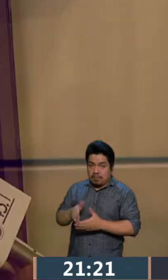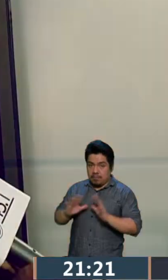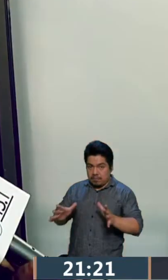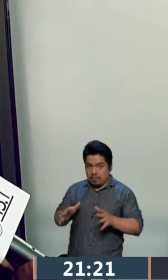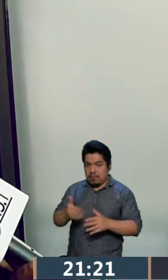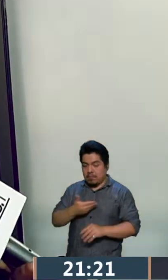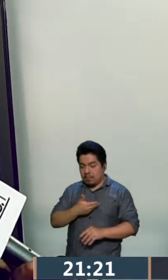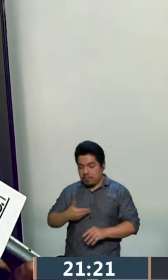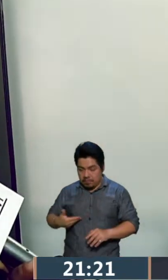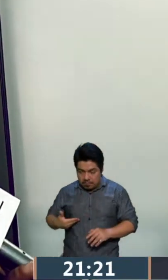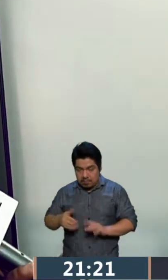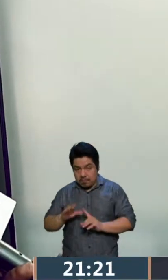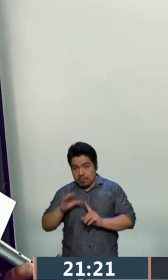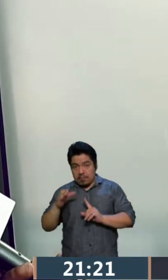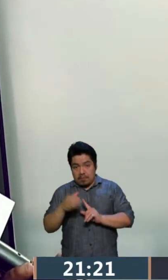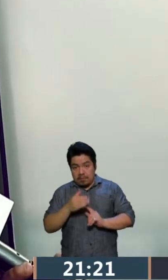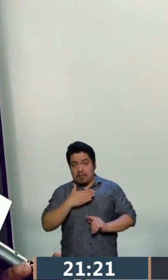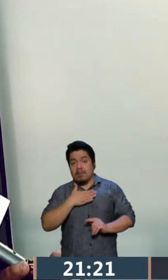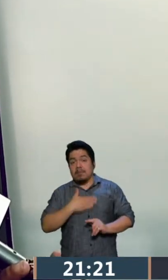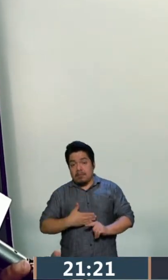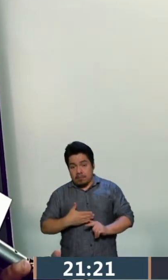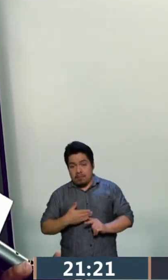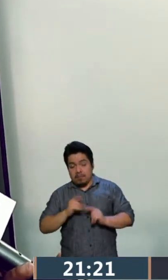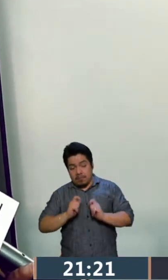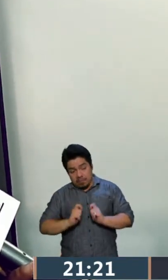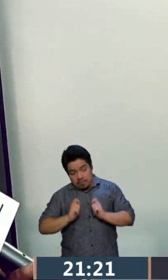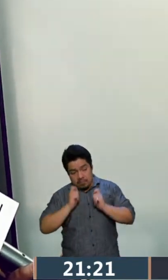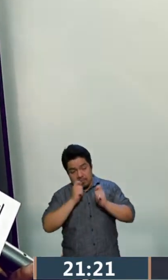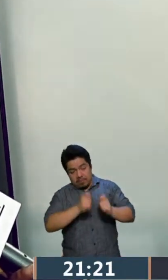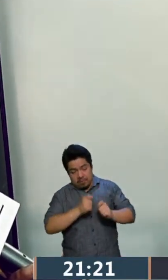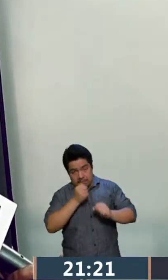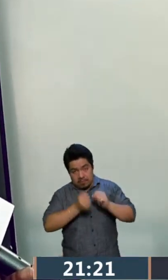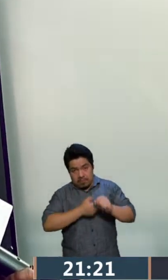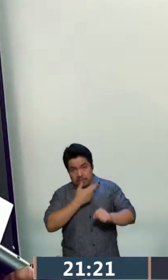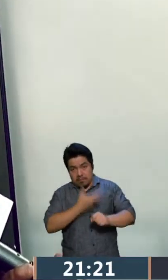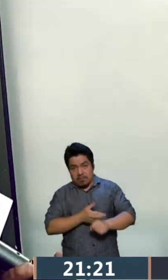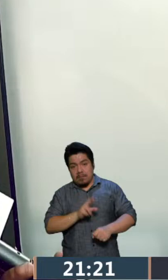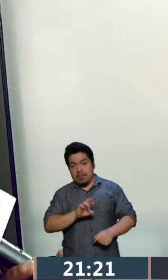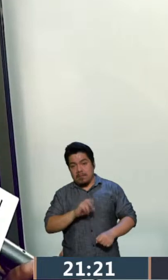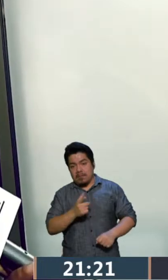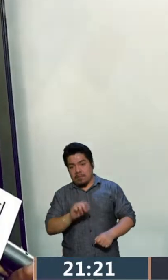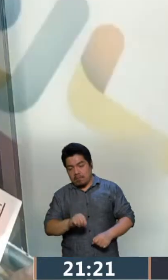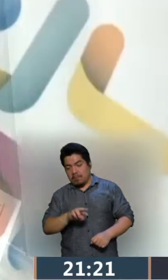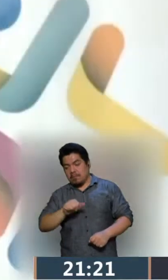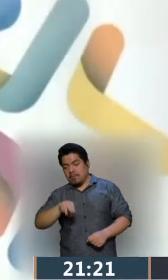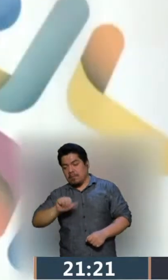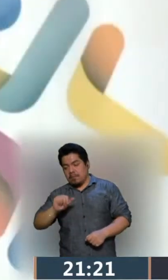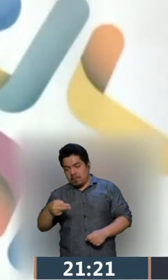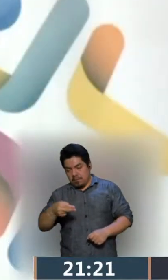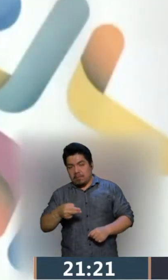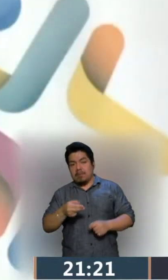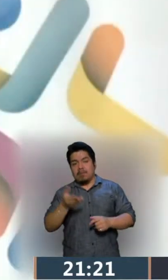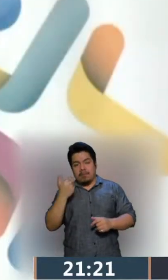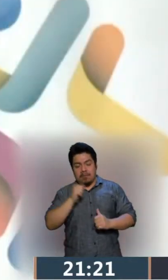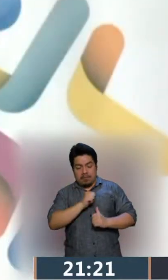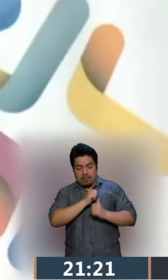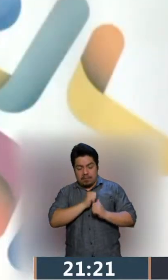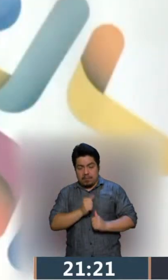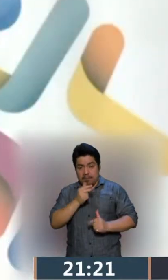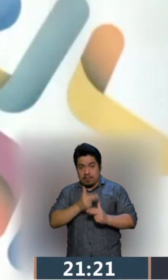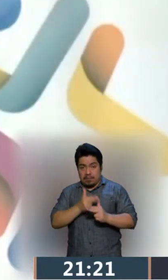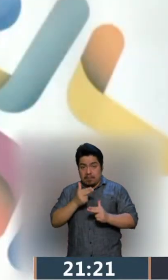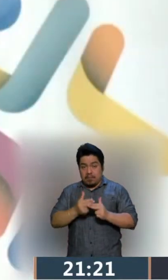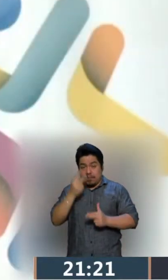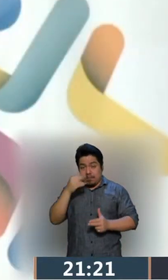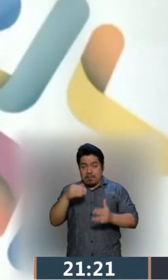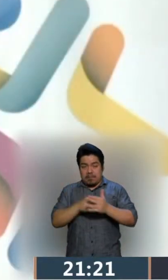la presidencia de la Comisión de Justicia, donde nombró como secretario técnico a Reyes Rodríguez Mondragón, cargo que ocupó hasta el 2013 cuando el ministro